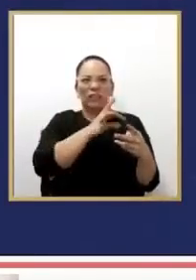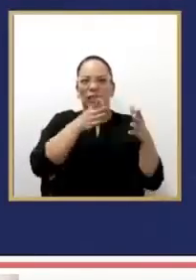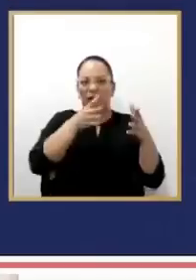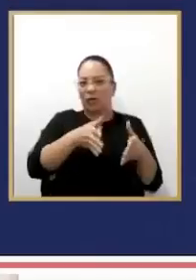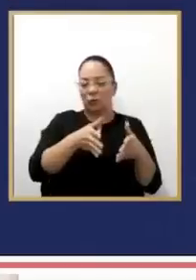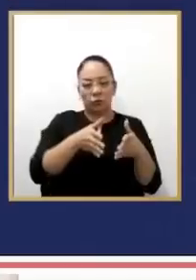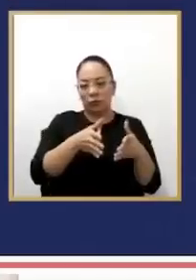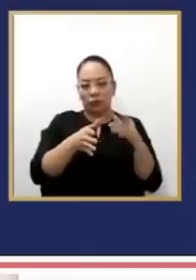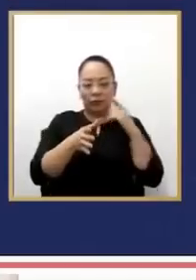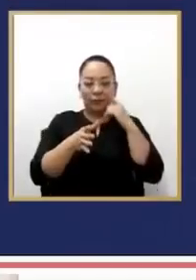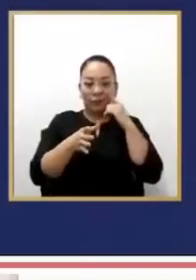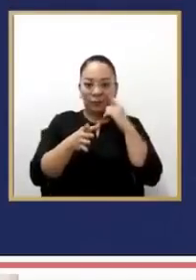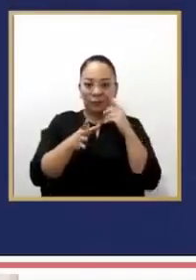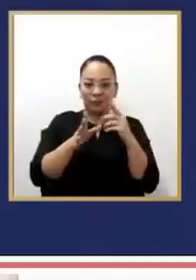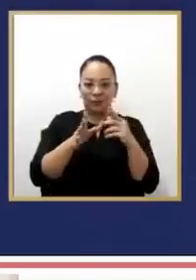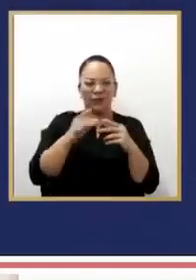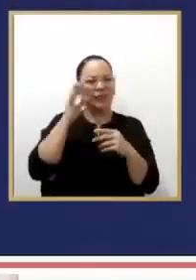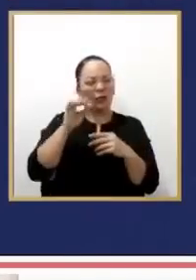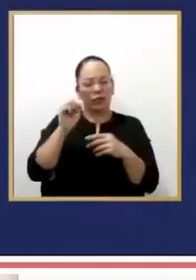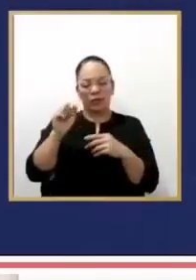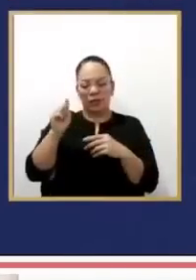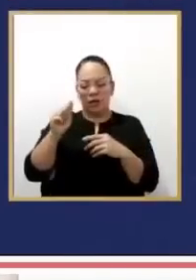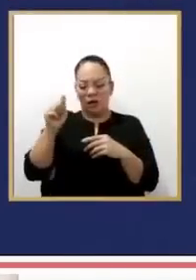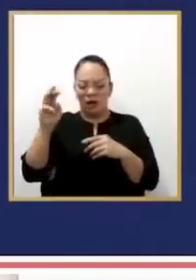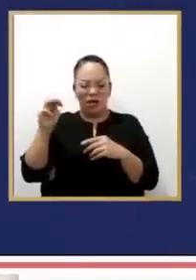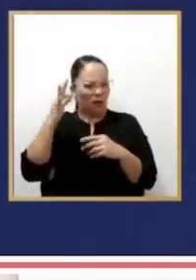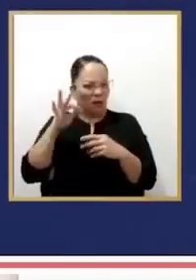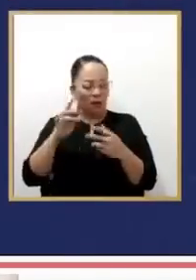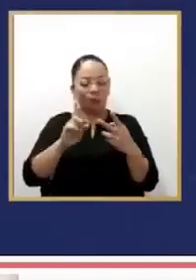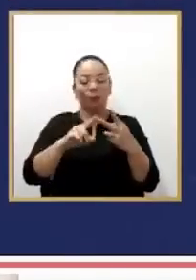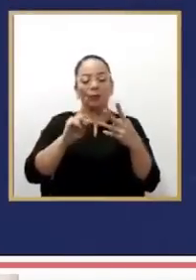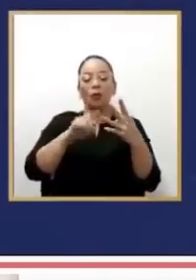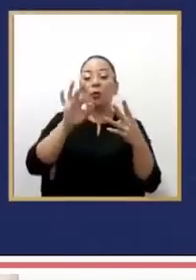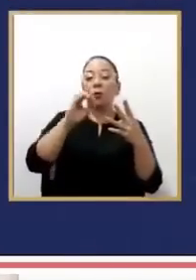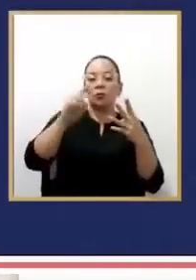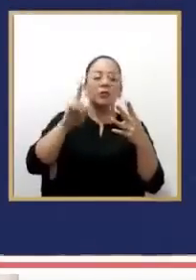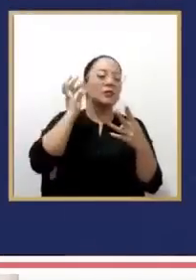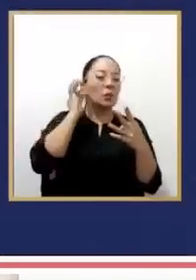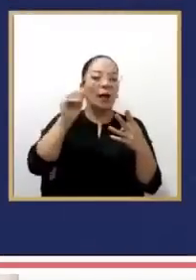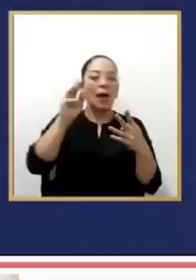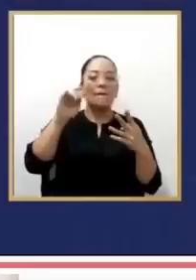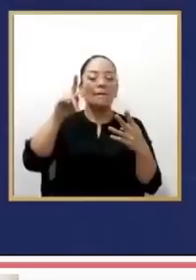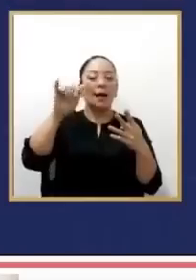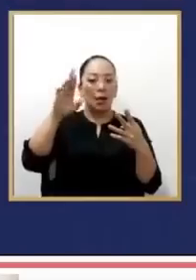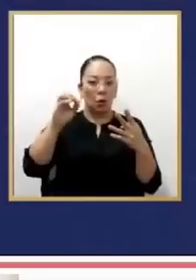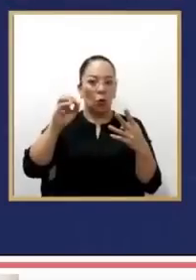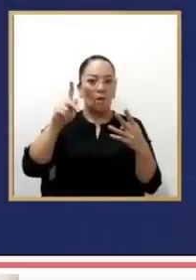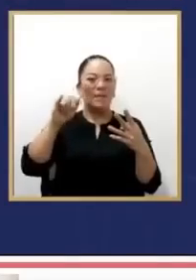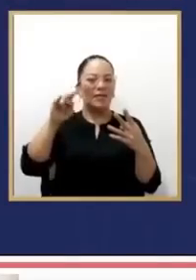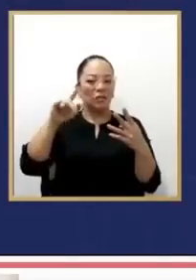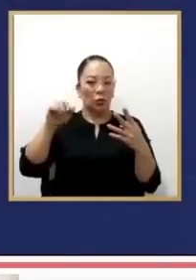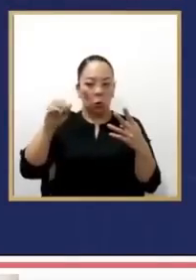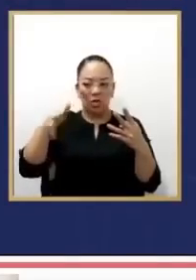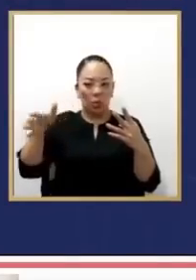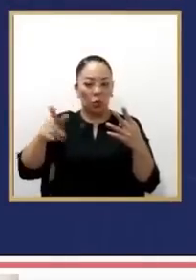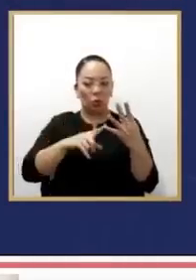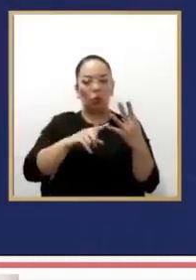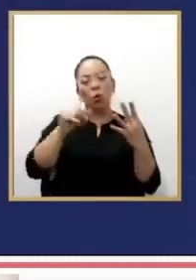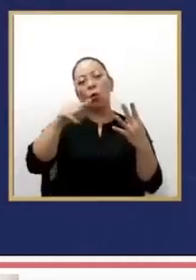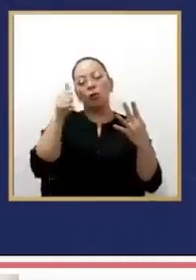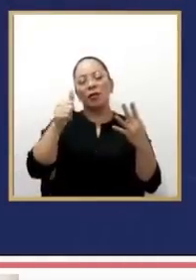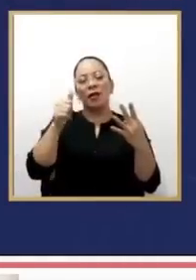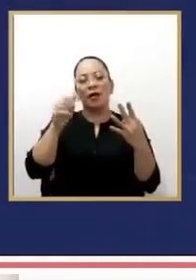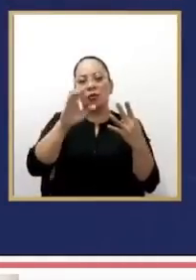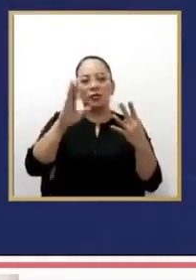no voy a decir, creo que es SAAM, 9% una señora Amparo Pinzón e hijos y un 21% una sociedad de